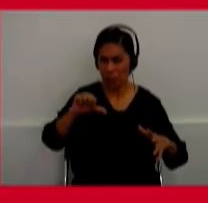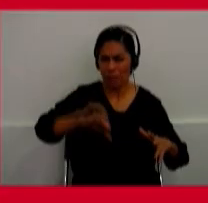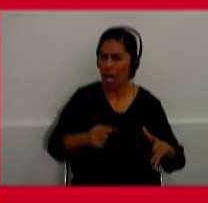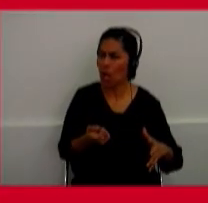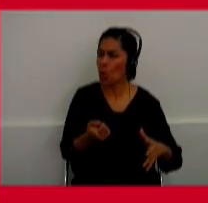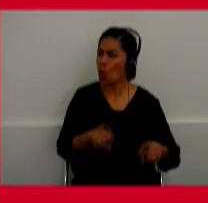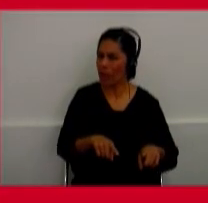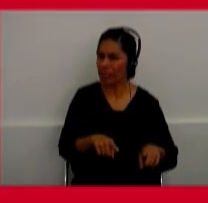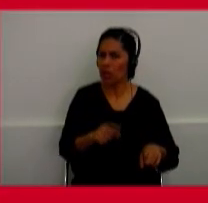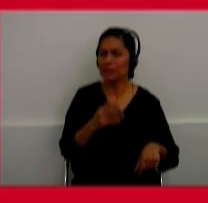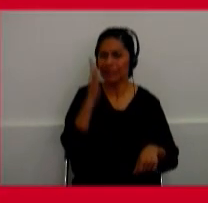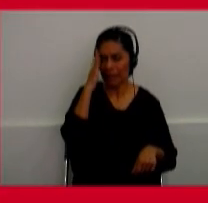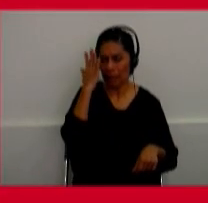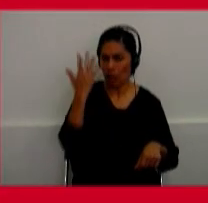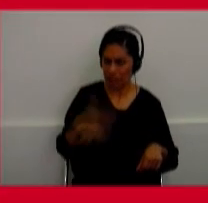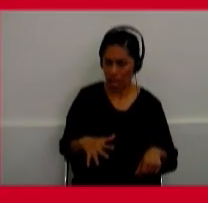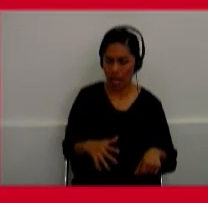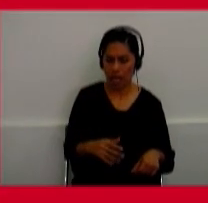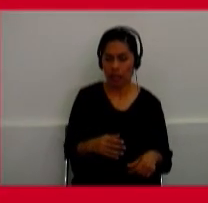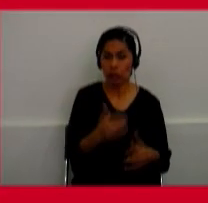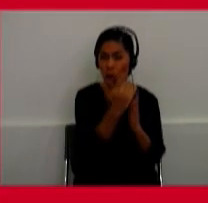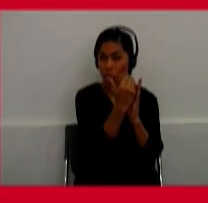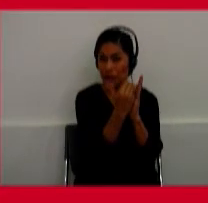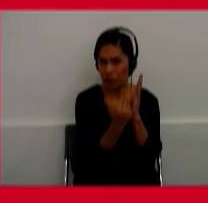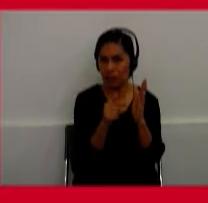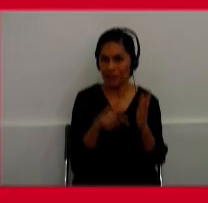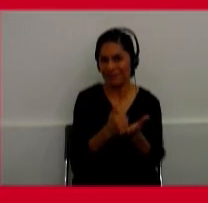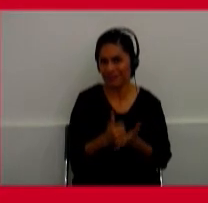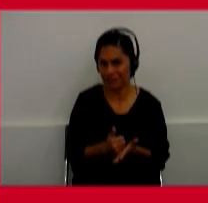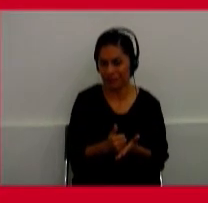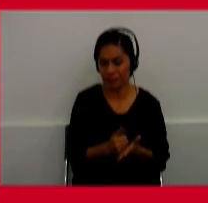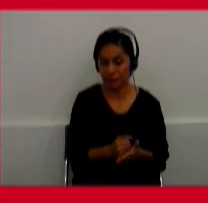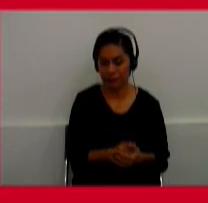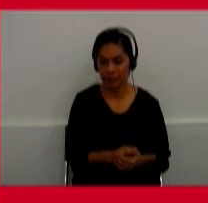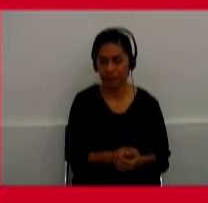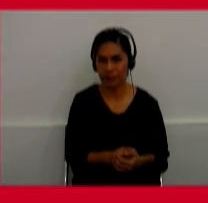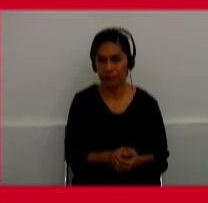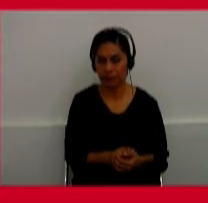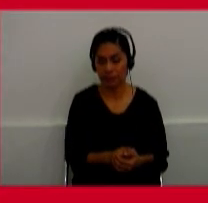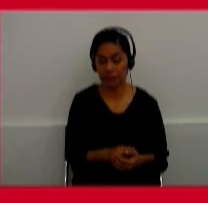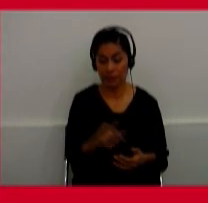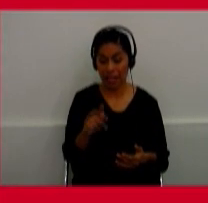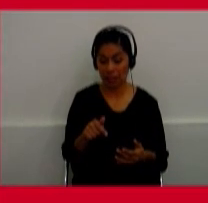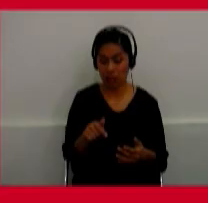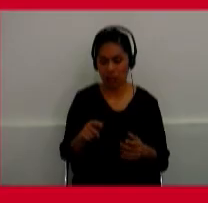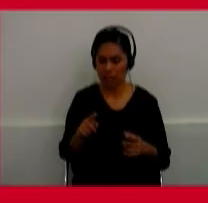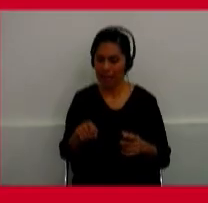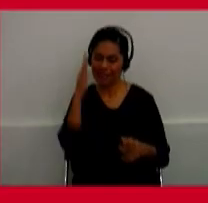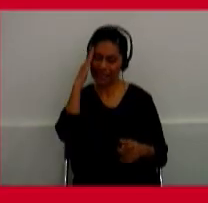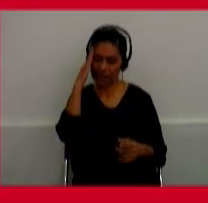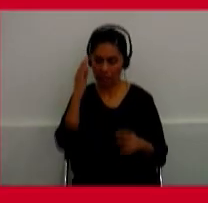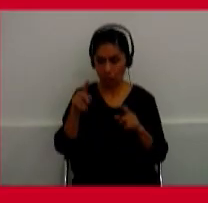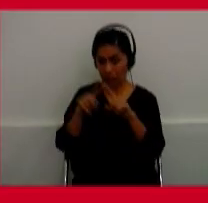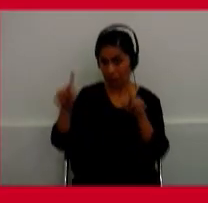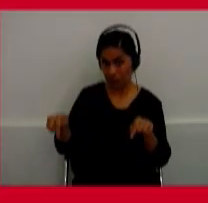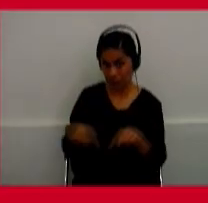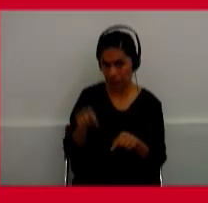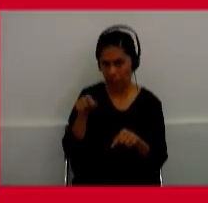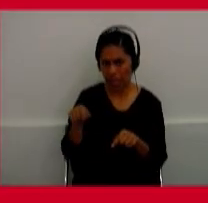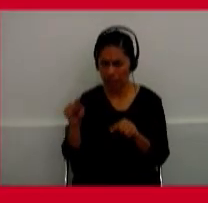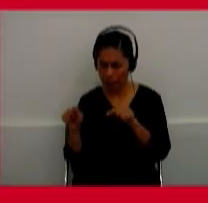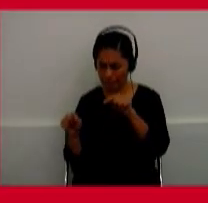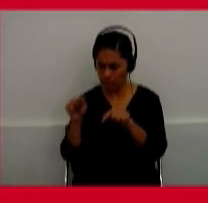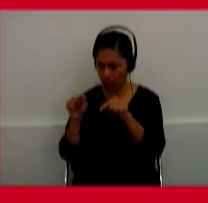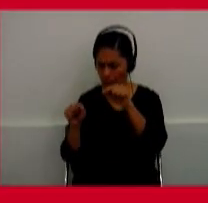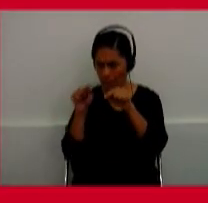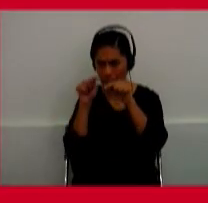derecho, estas dos clases, los eventos positivos son las muestras que iban a fallar, los eventos negativos son los que alcanzaron